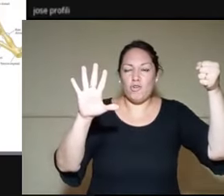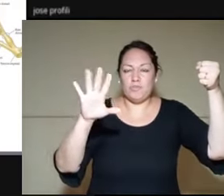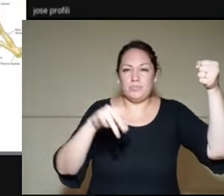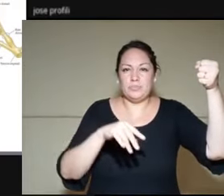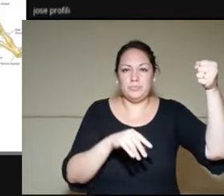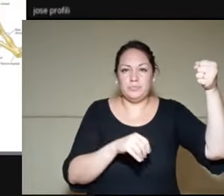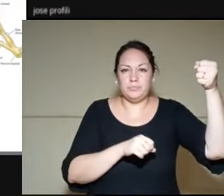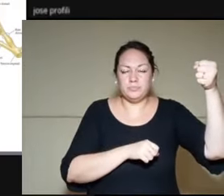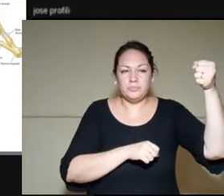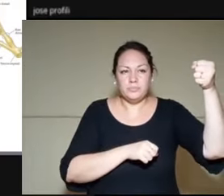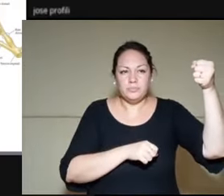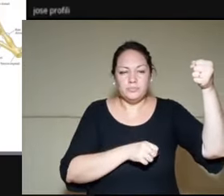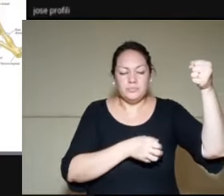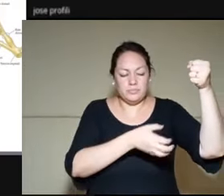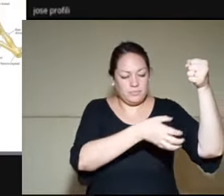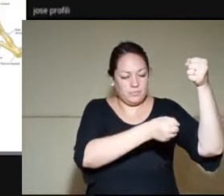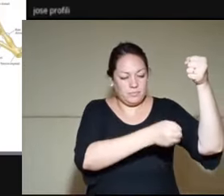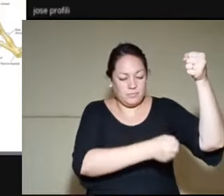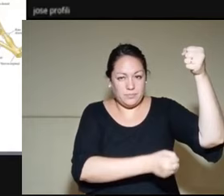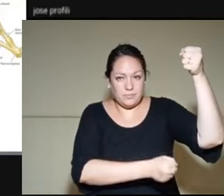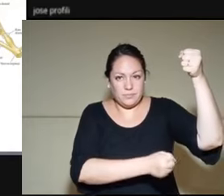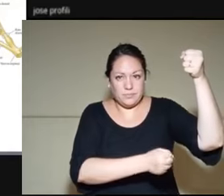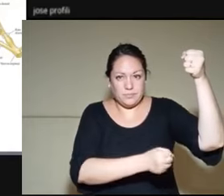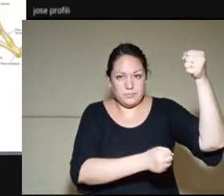tanto tienen 7 espacios cervicales.